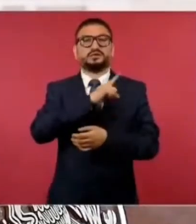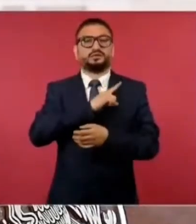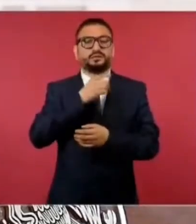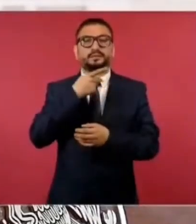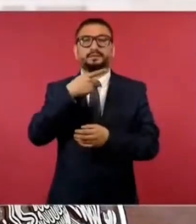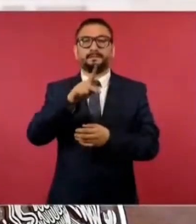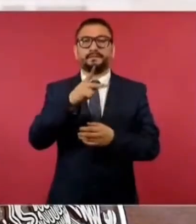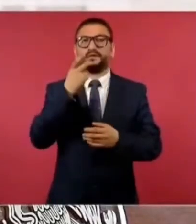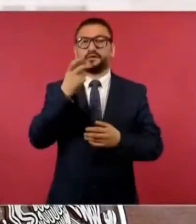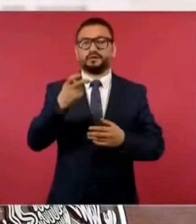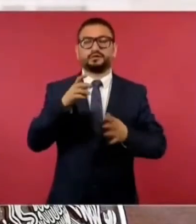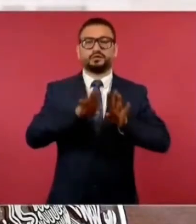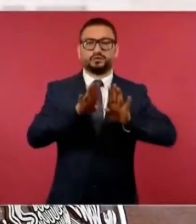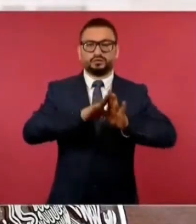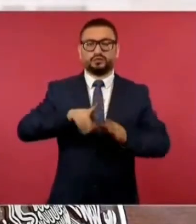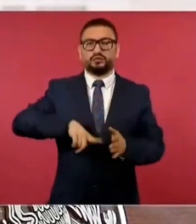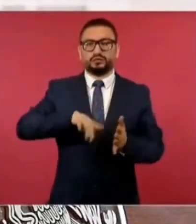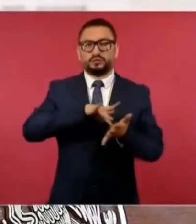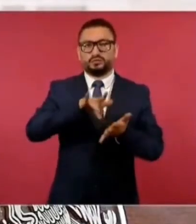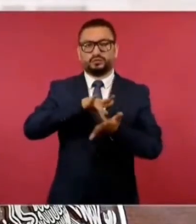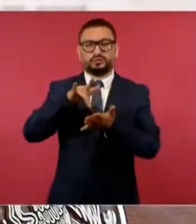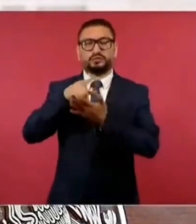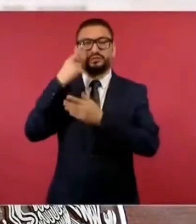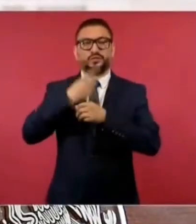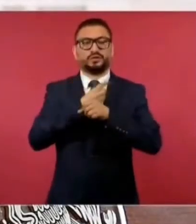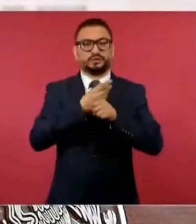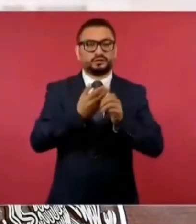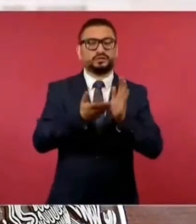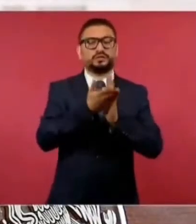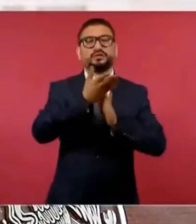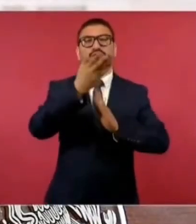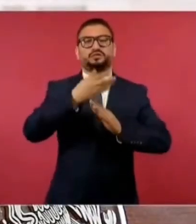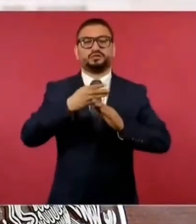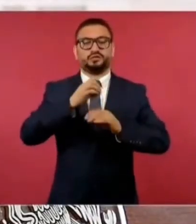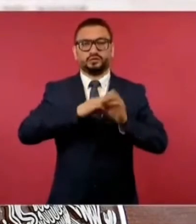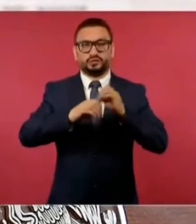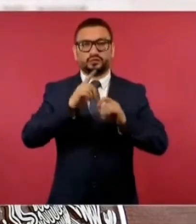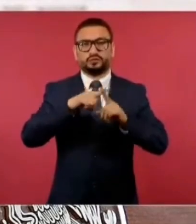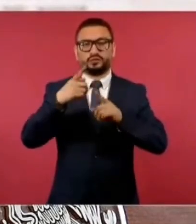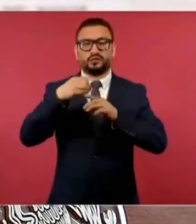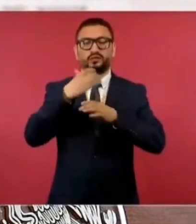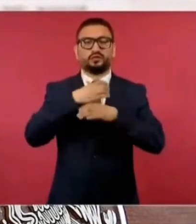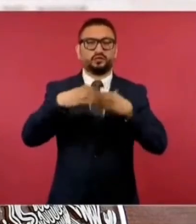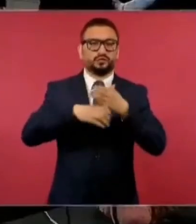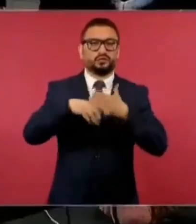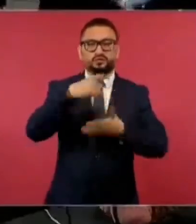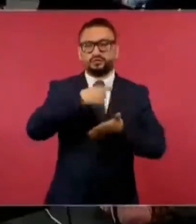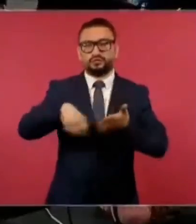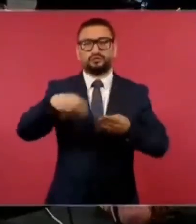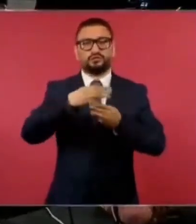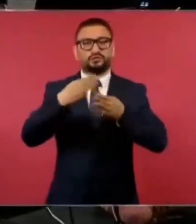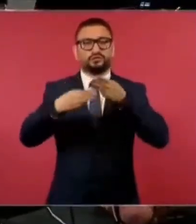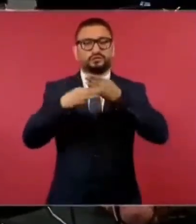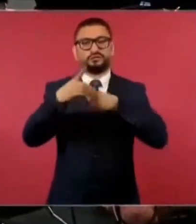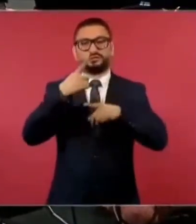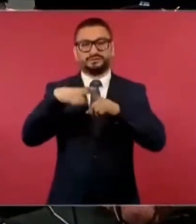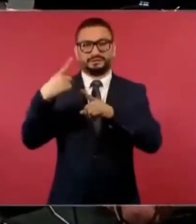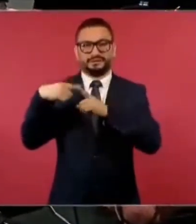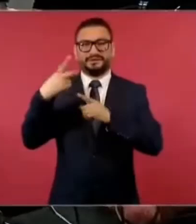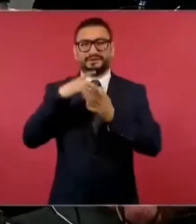acompañado de subsidios para inversión en obras, subsidios para adquisición de equipamiento, la conciliación que se hace para